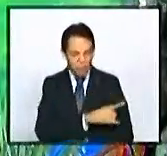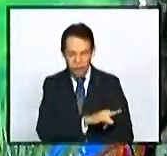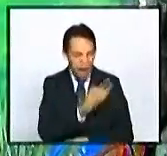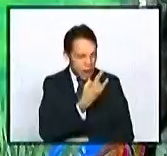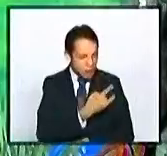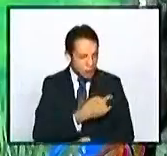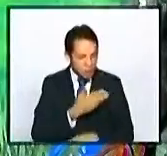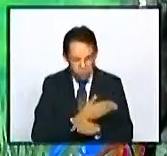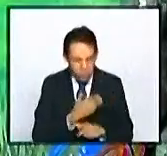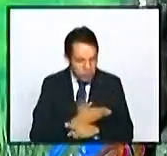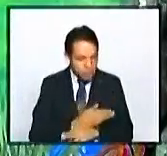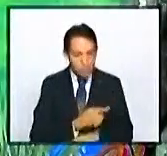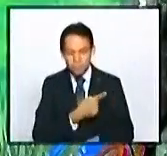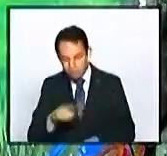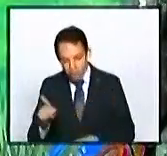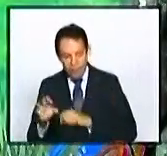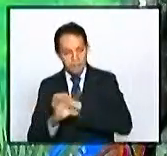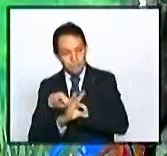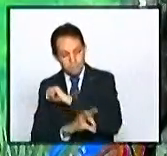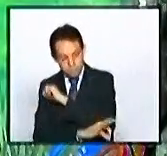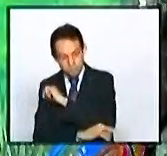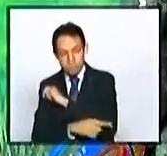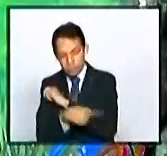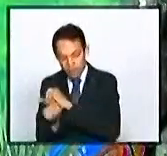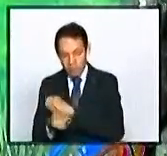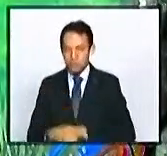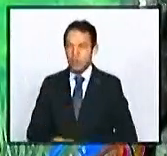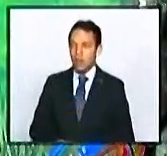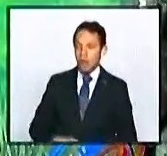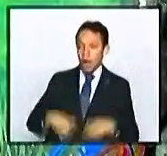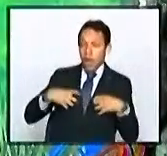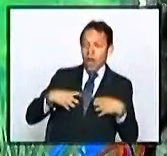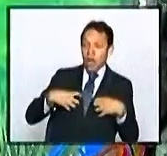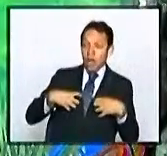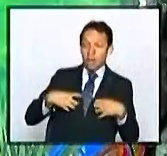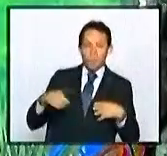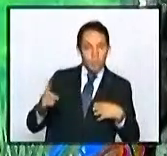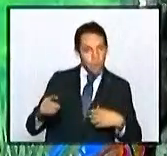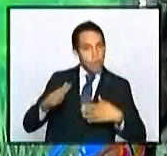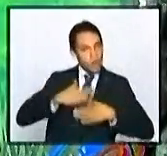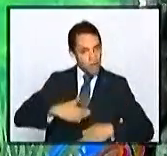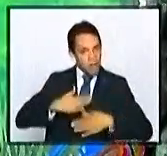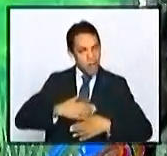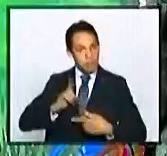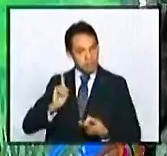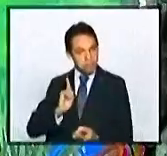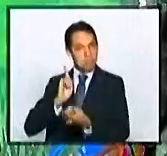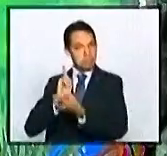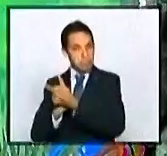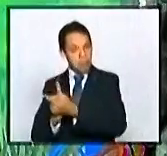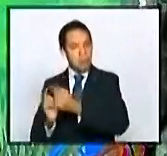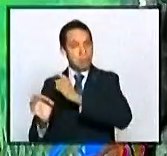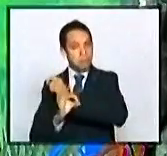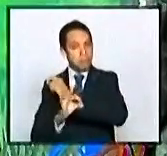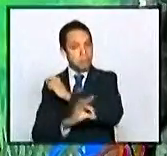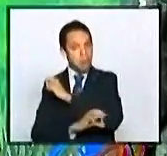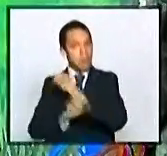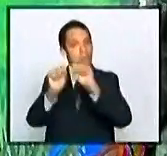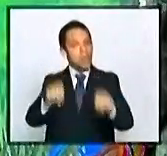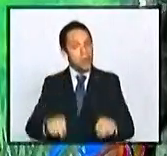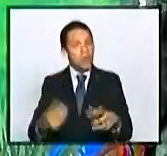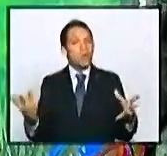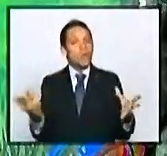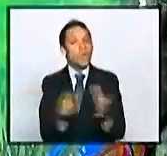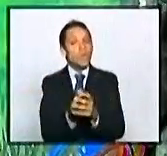ese proceso para que ellos me ayuden. Porque tenemos que librarnos de ese egoísmo médico. Es en equipo